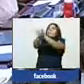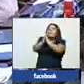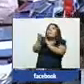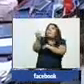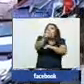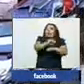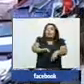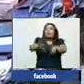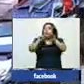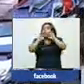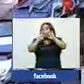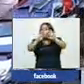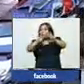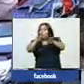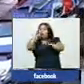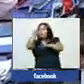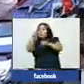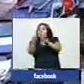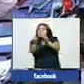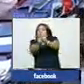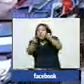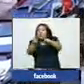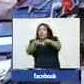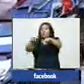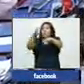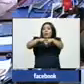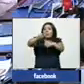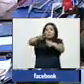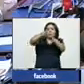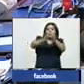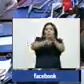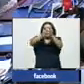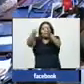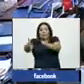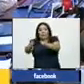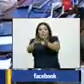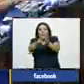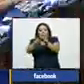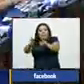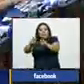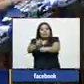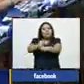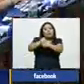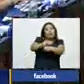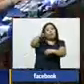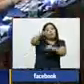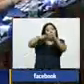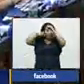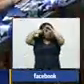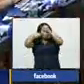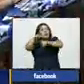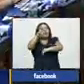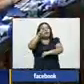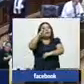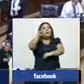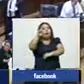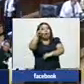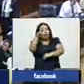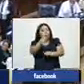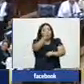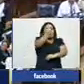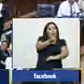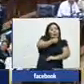millones de dólares más para la segunda fase del plan de seguridad. Con imágenes de Ricardo Tobar,